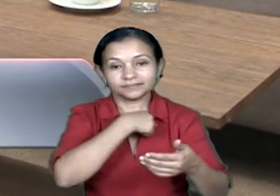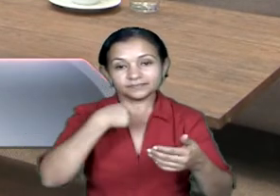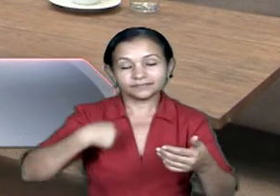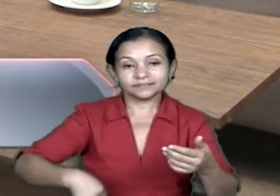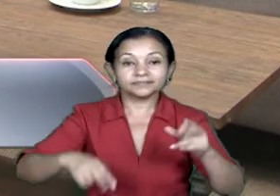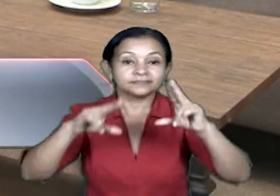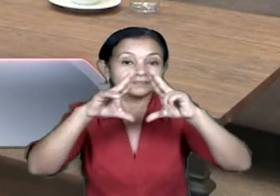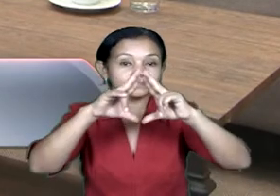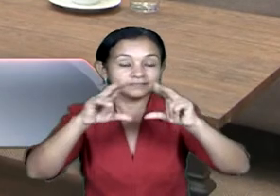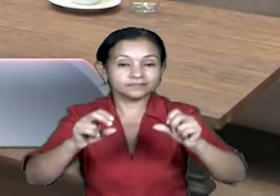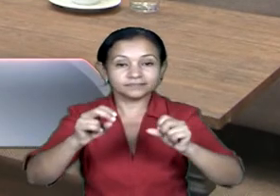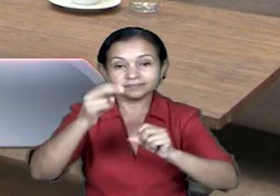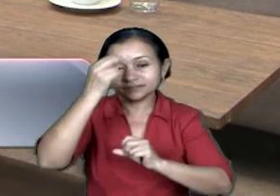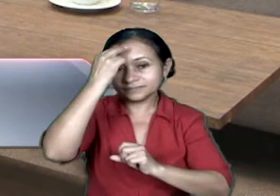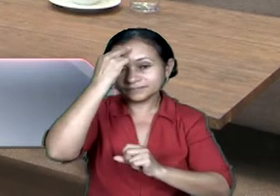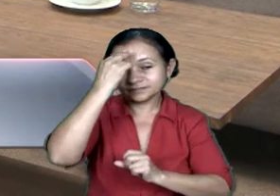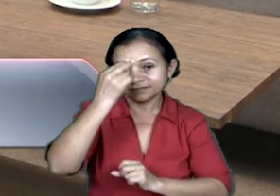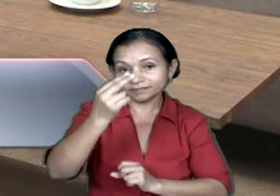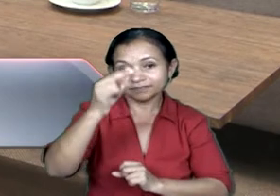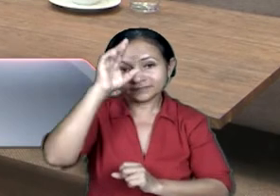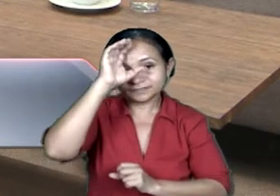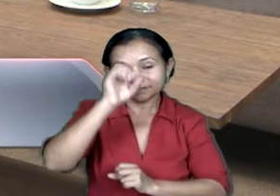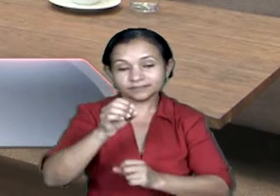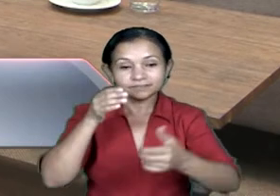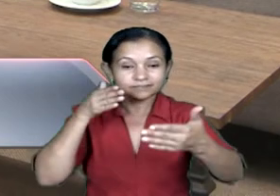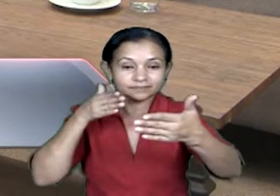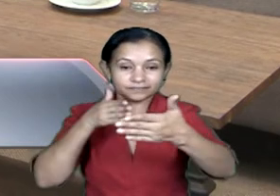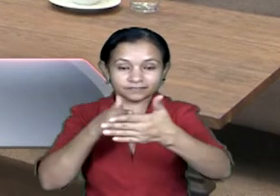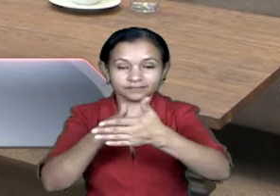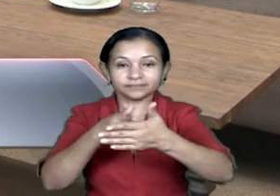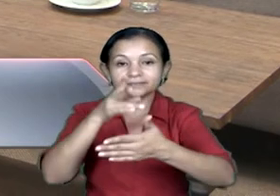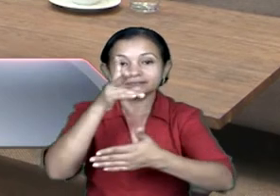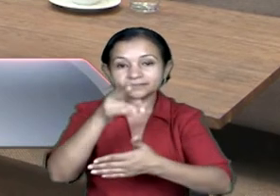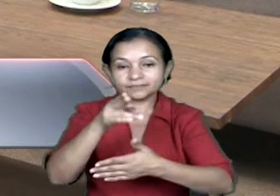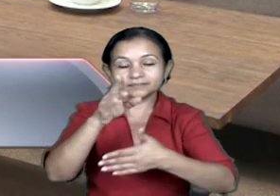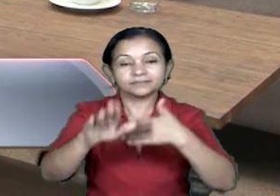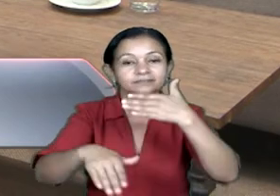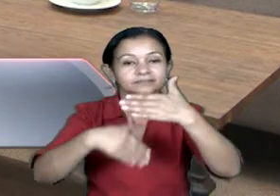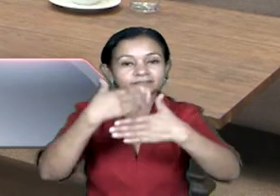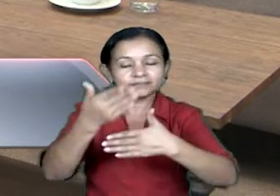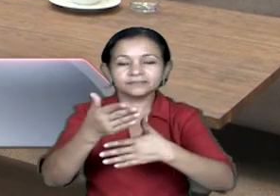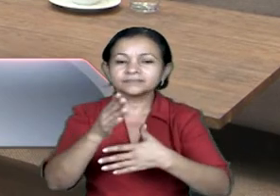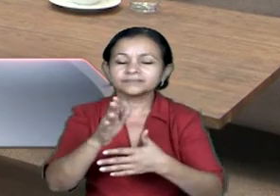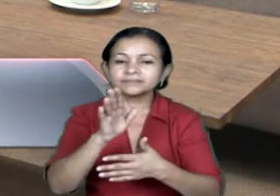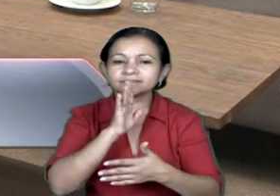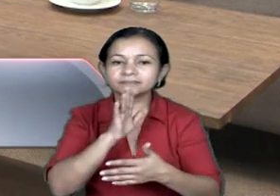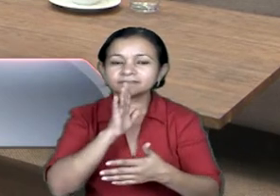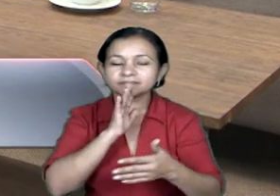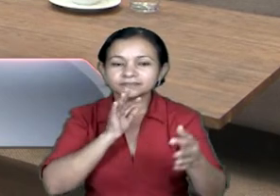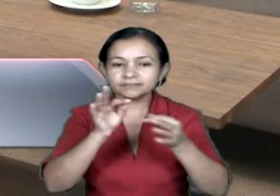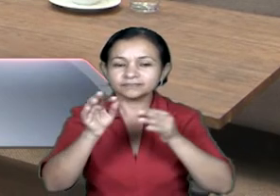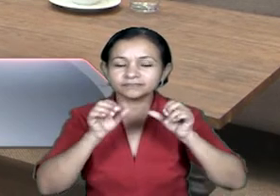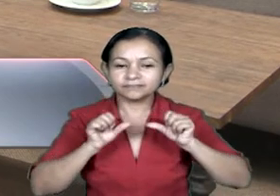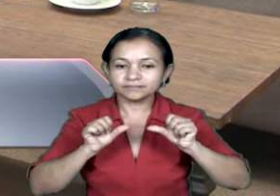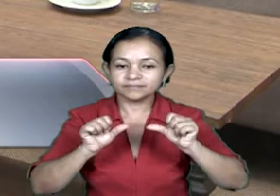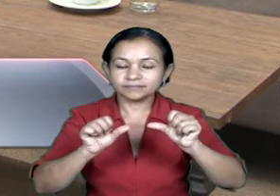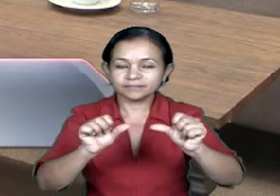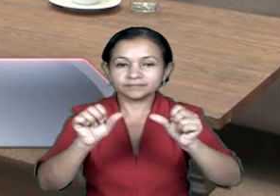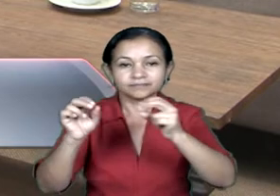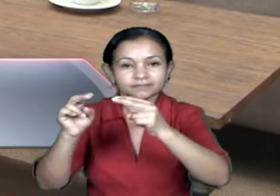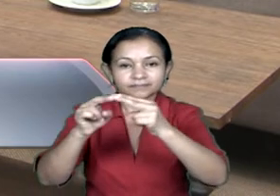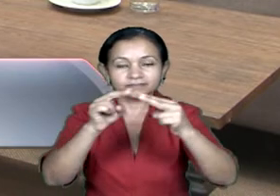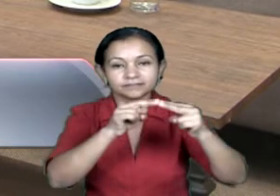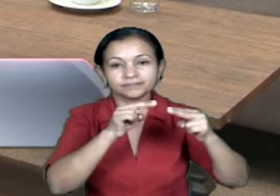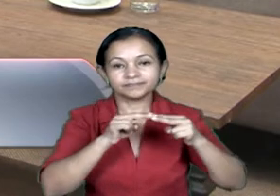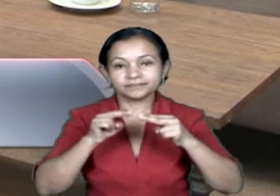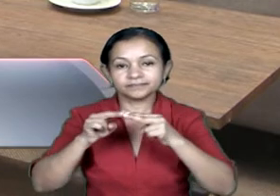existe. Excelentísimo señor embajador, tenemos que hacer una pausa. Pero al volver quiero que nos hable precisamente de esa continuidad y de esa vinculación, que